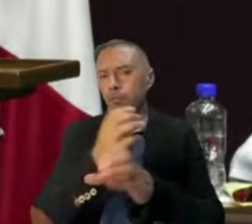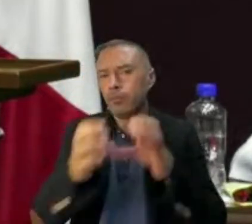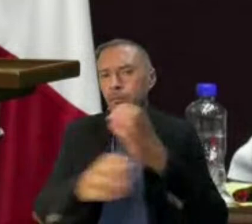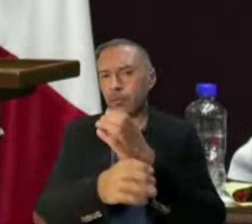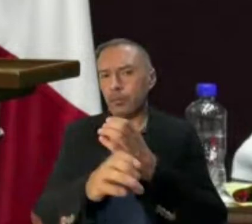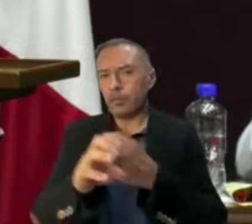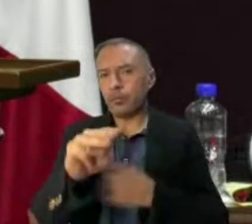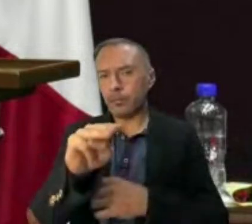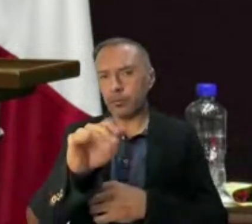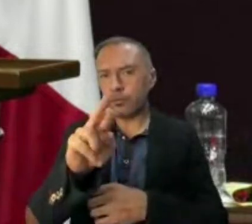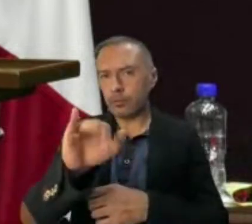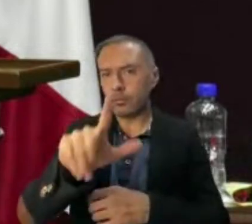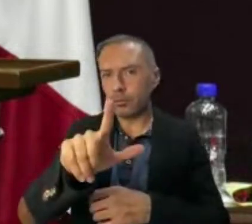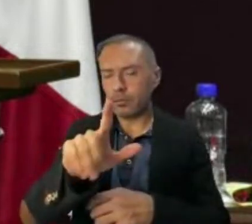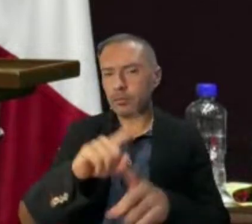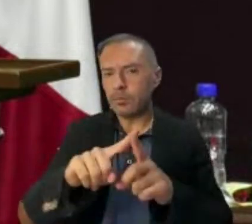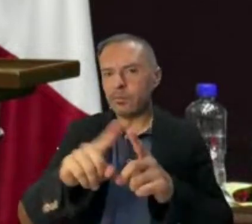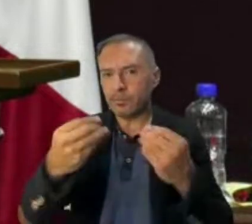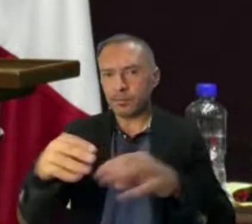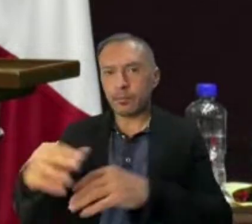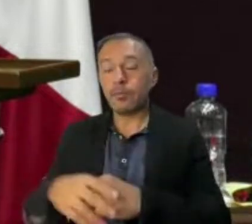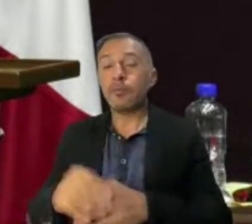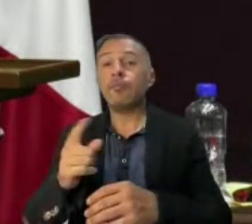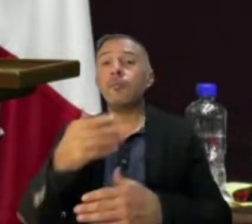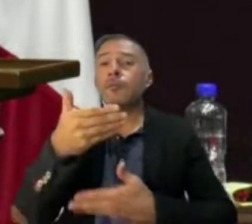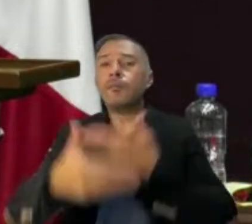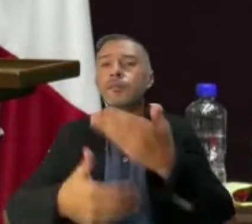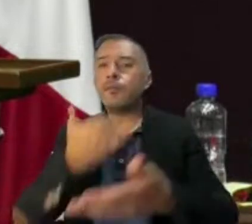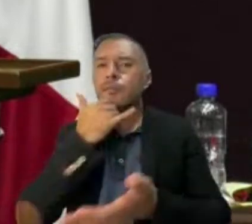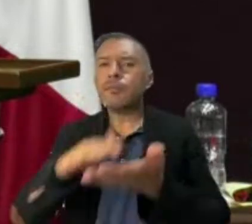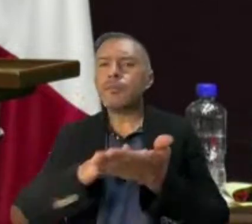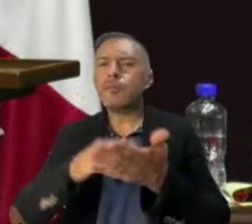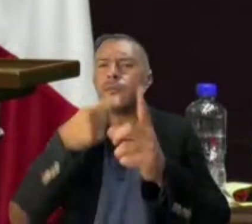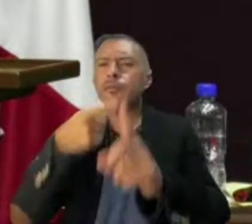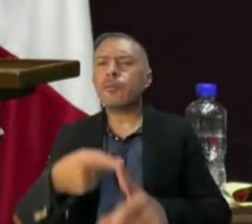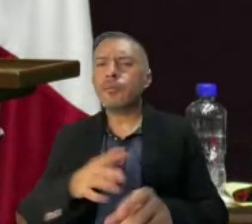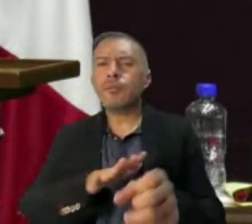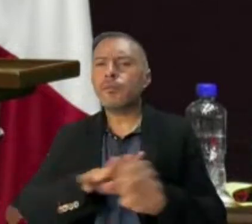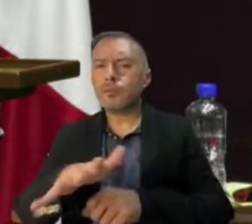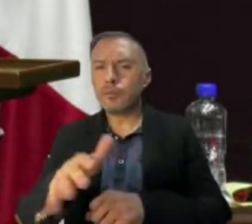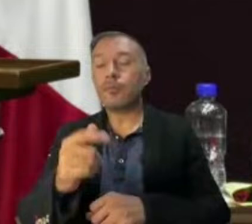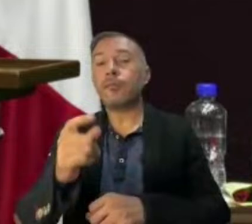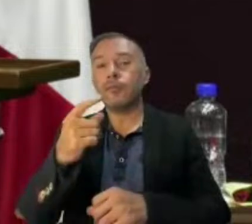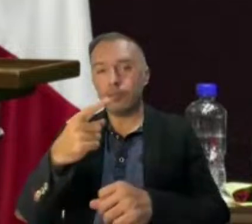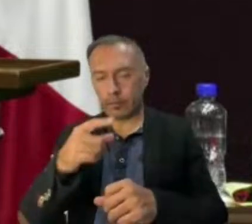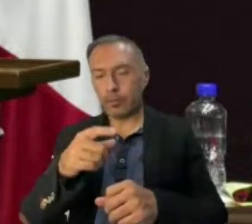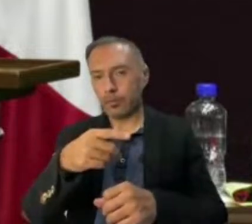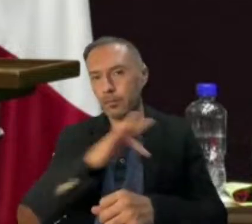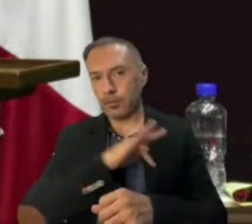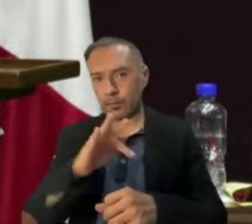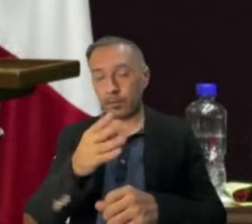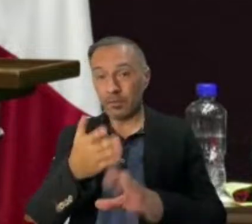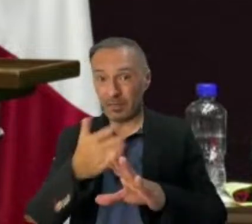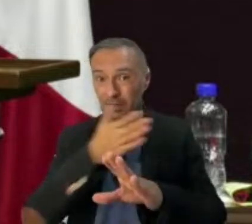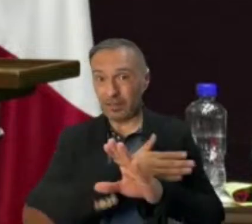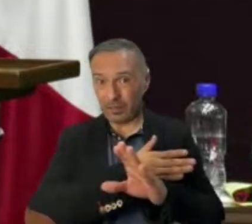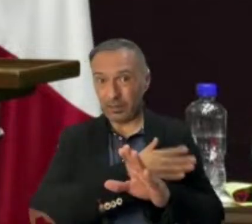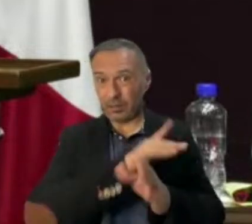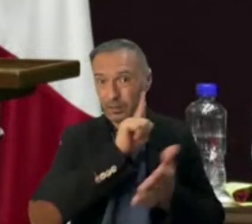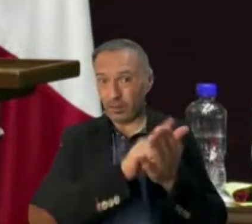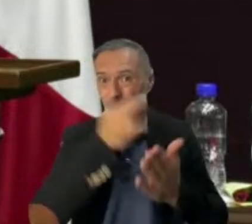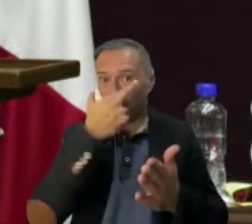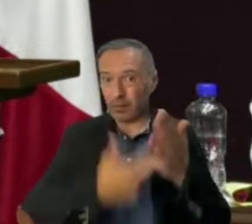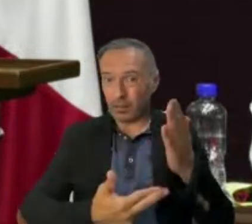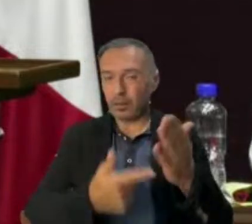La reparación del daño tiene diversos objetivos, entre ellos restaurar en la medida de lo posible la situación previa al delito y proporcionar justicia